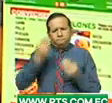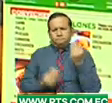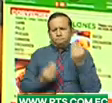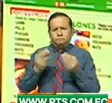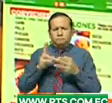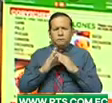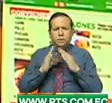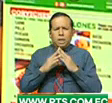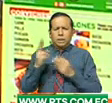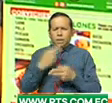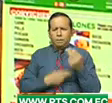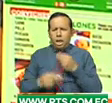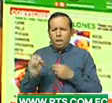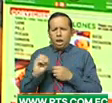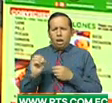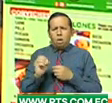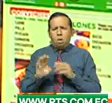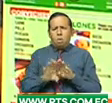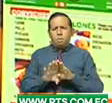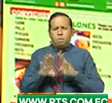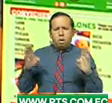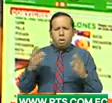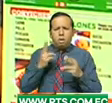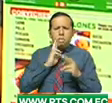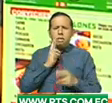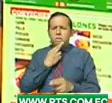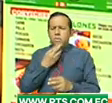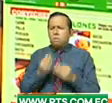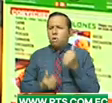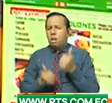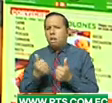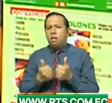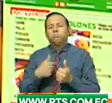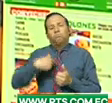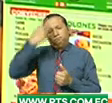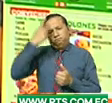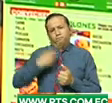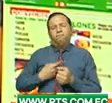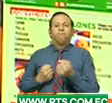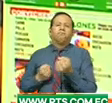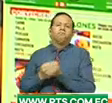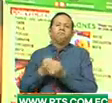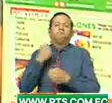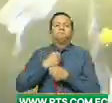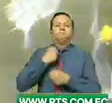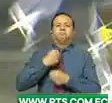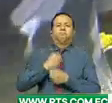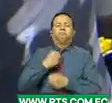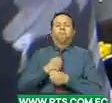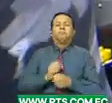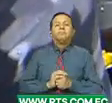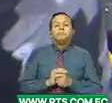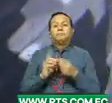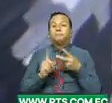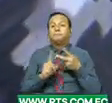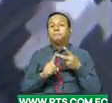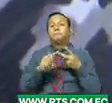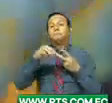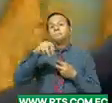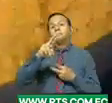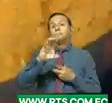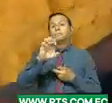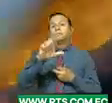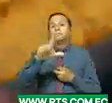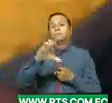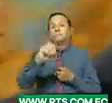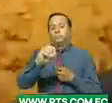porque, gracias a Dios, pues tengo los conocimientos y las ganas de trabajar en esta área, ¿no? Marcelo Jaramillo se encarga de